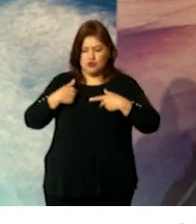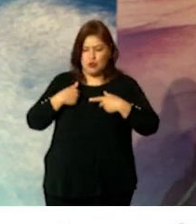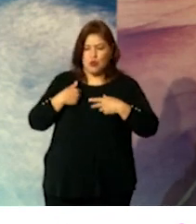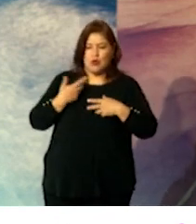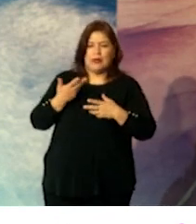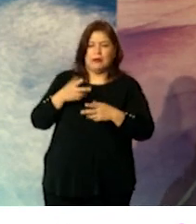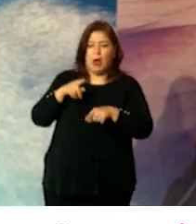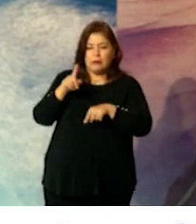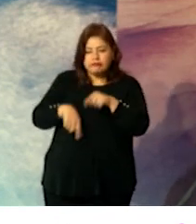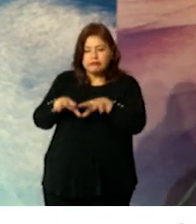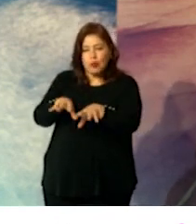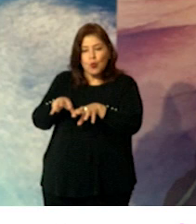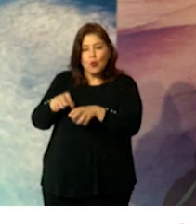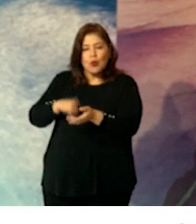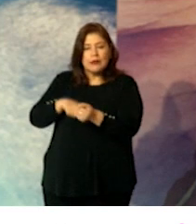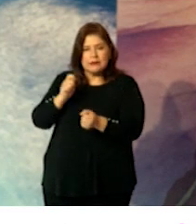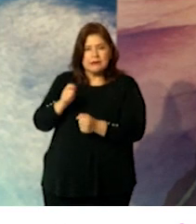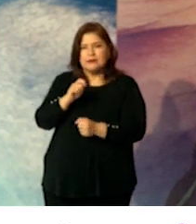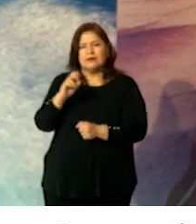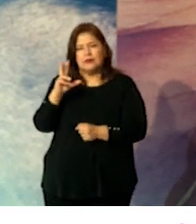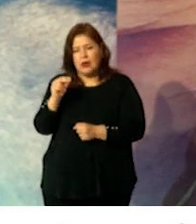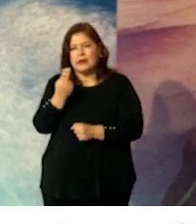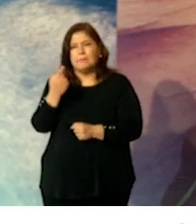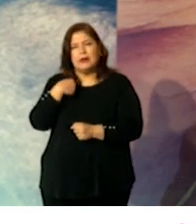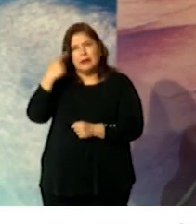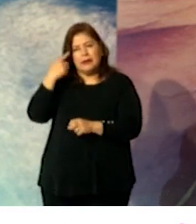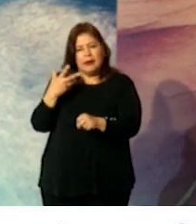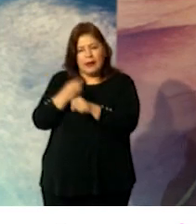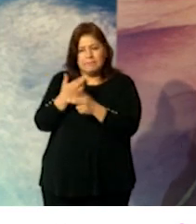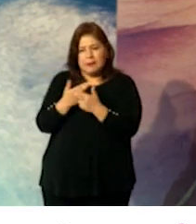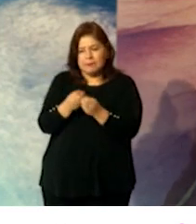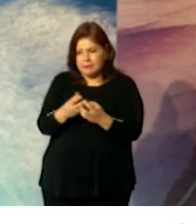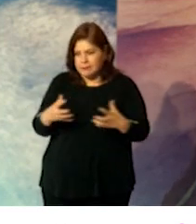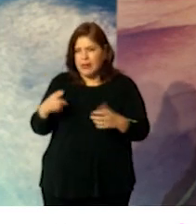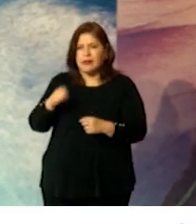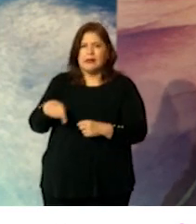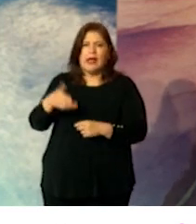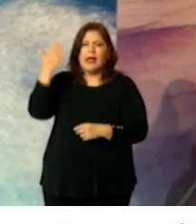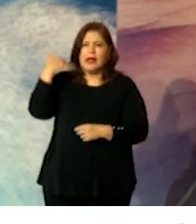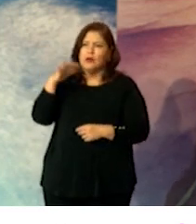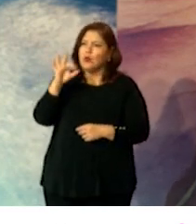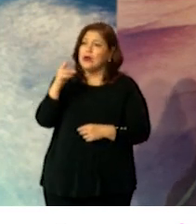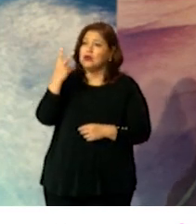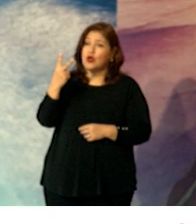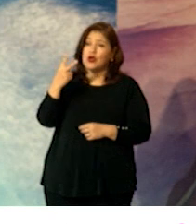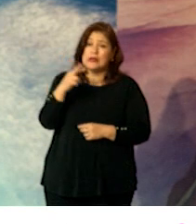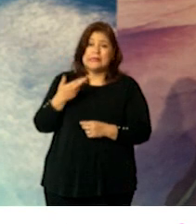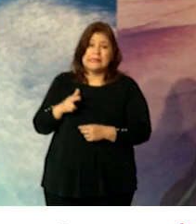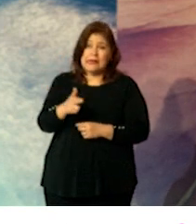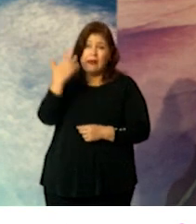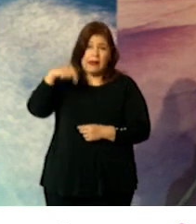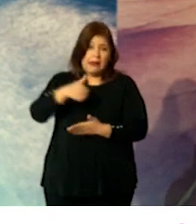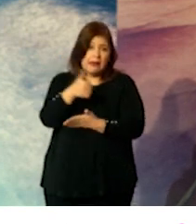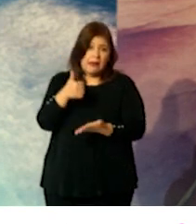el arquitecto o los arquitectos de abundancia, porque lo hemos sido. En esta ciudad corrían 42 ríos cristalinos que se